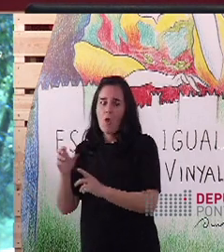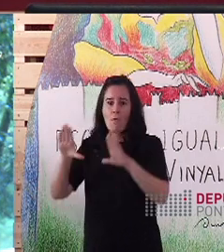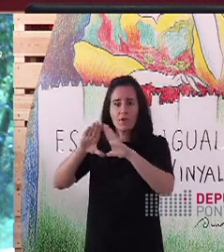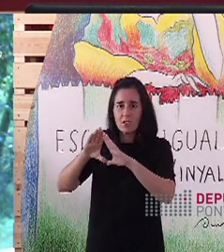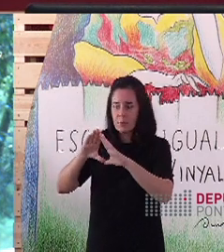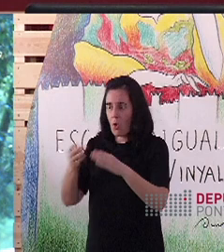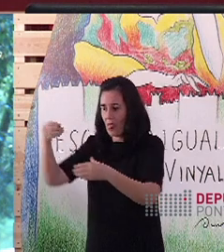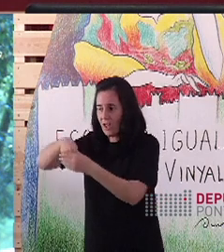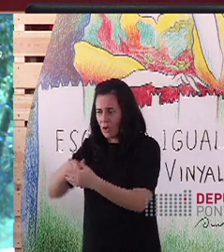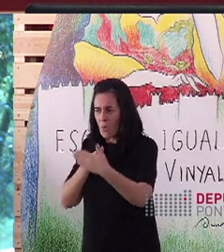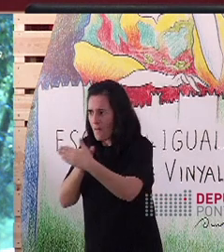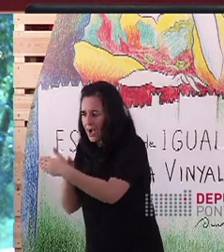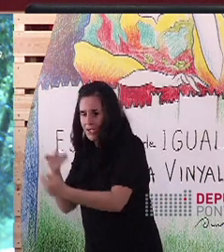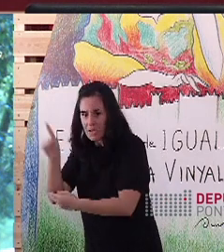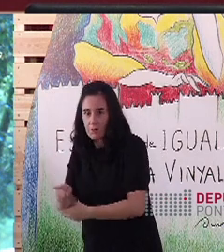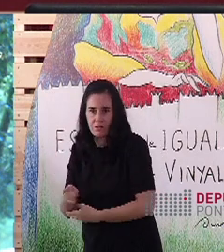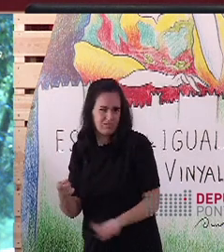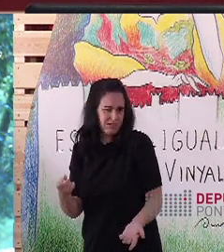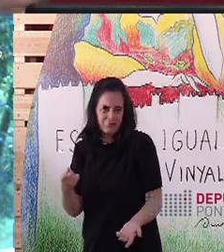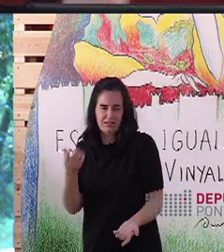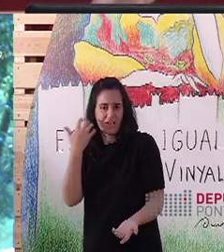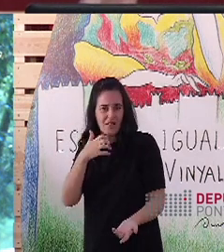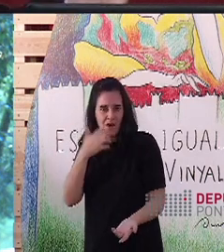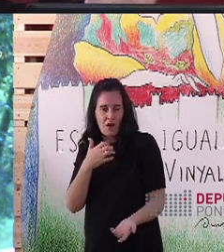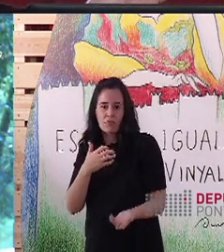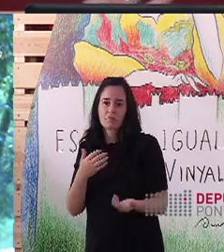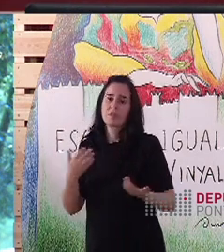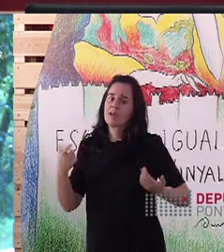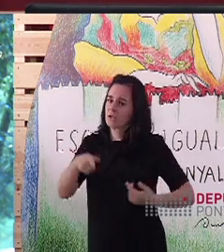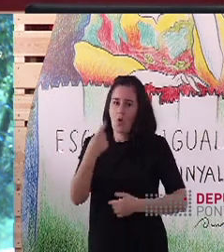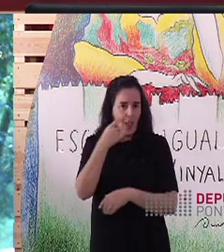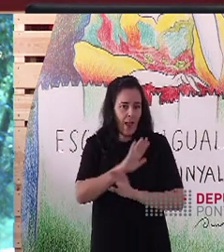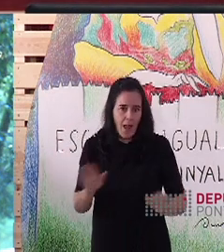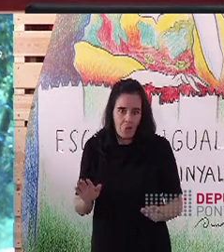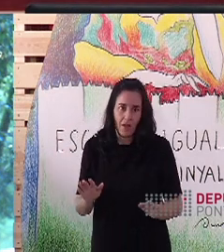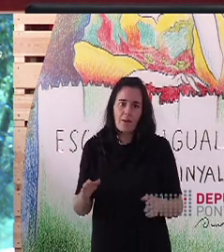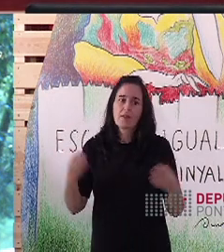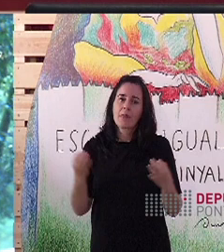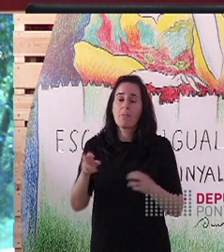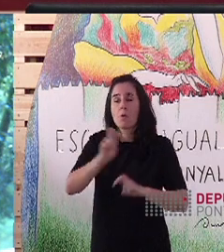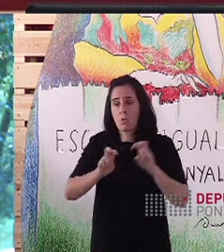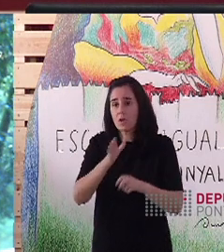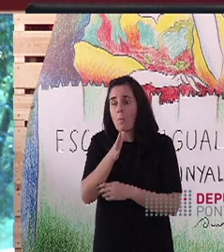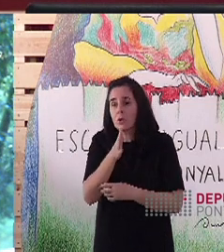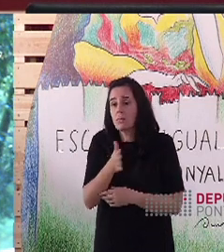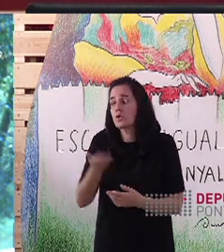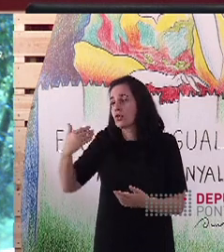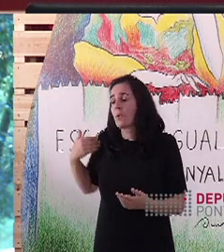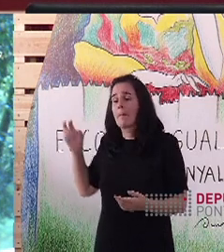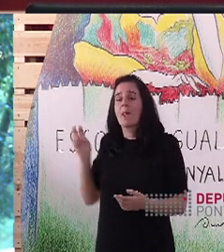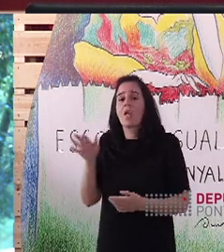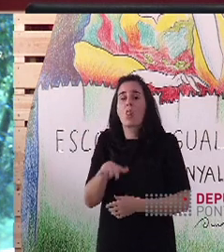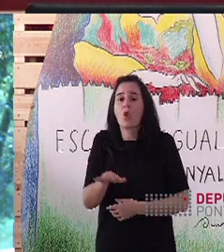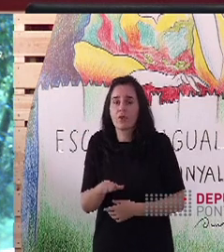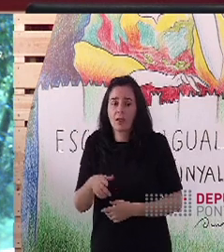feminista. Eso es lo que es increíble y yo creo que las razones tenemos que buscarlas ahí. No creo que sean las únicas, por supuesto, pero creo que son dos